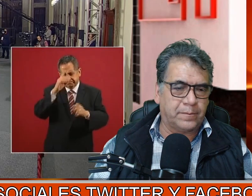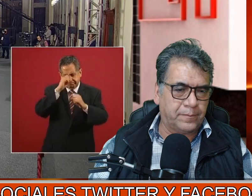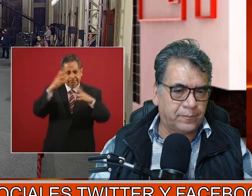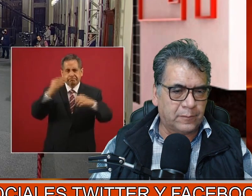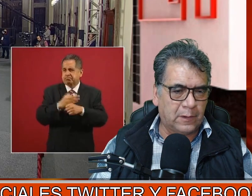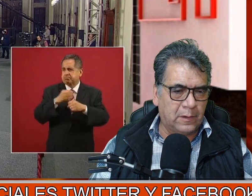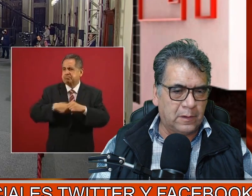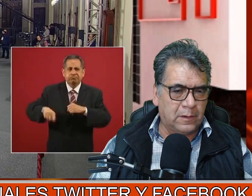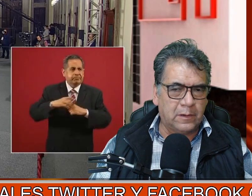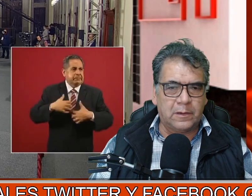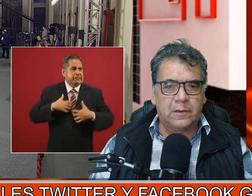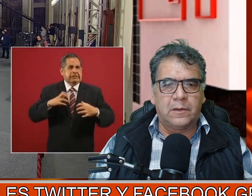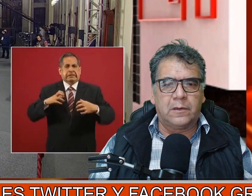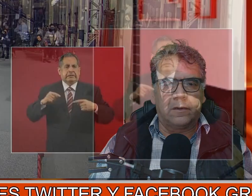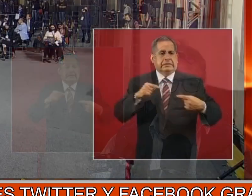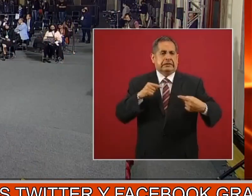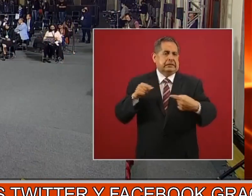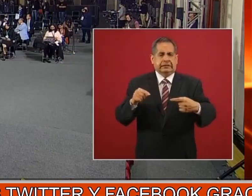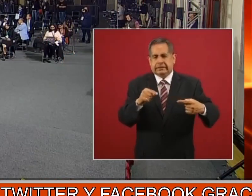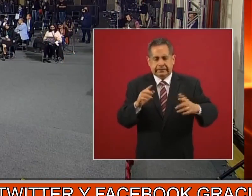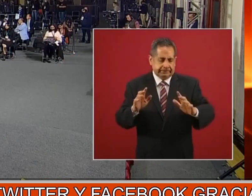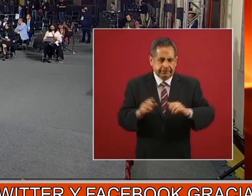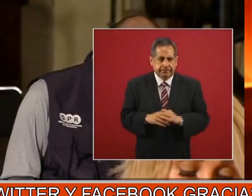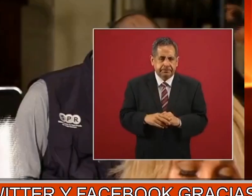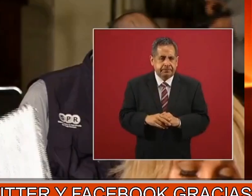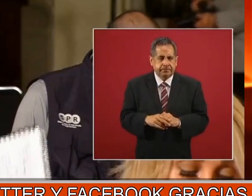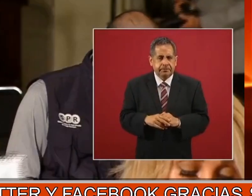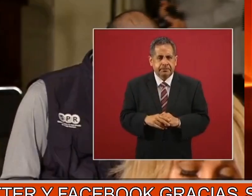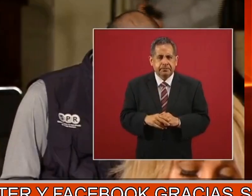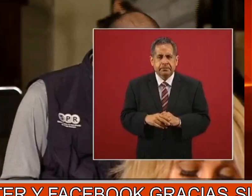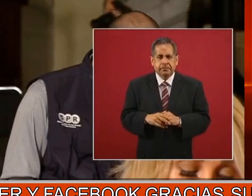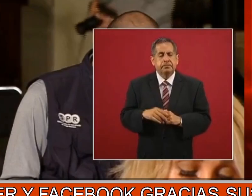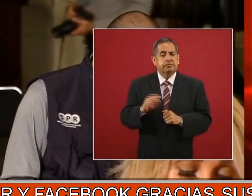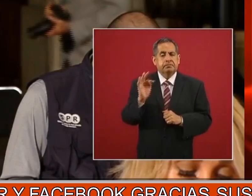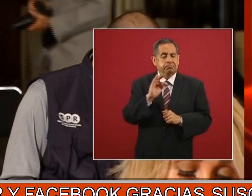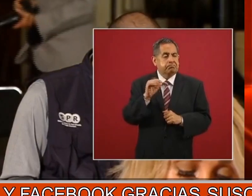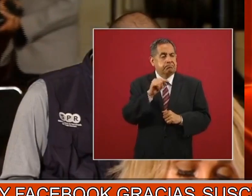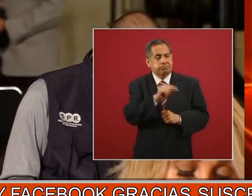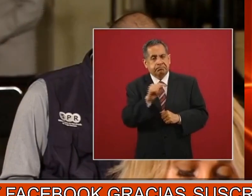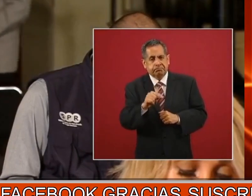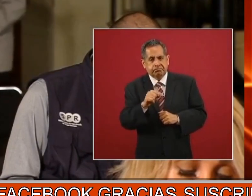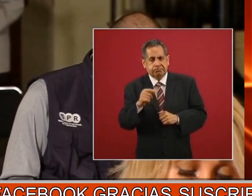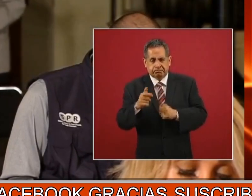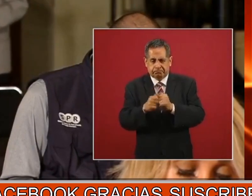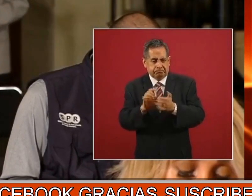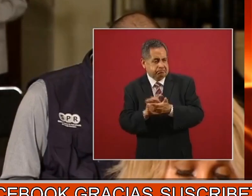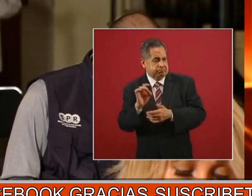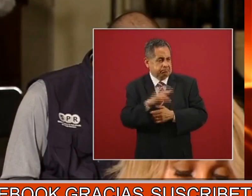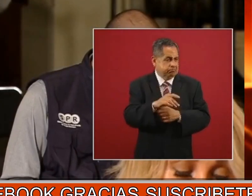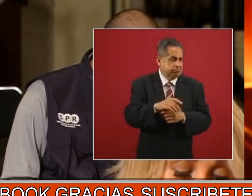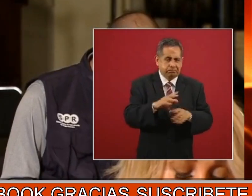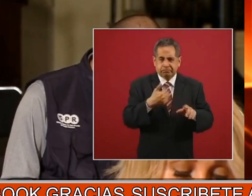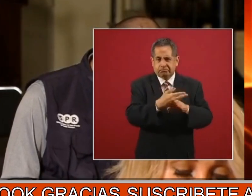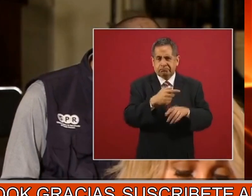crispación, a una situación delicada. reaccionando, después de esta reacción, de este tuit a